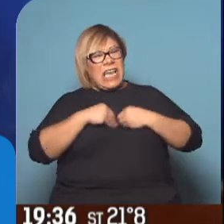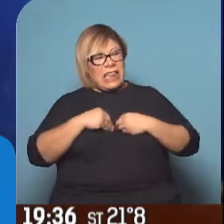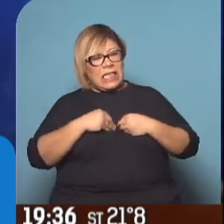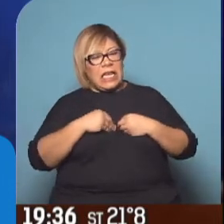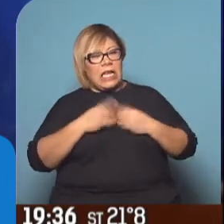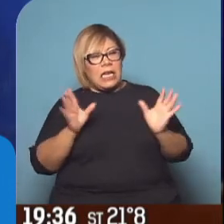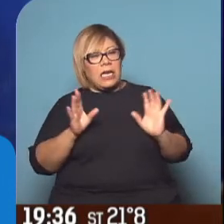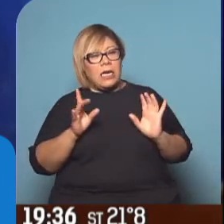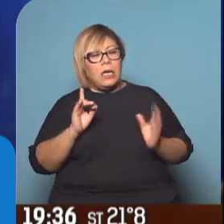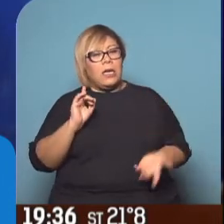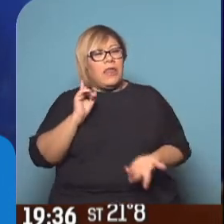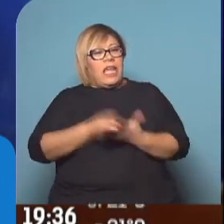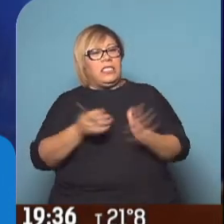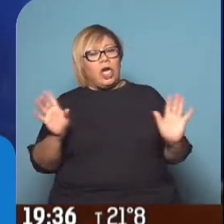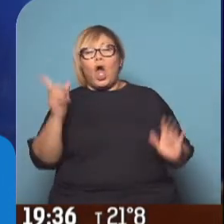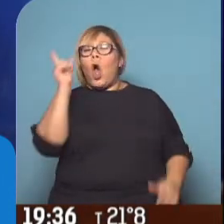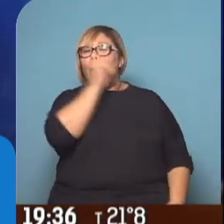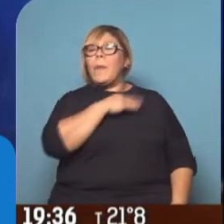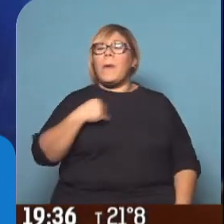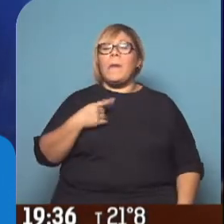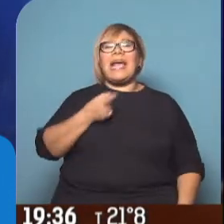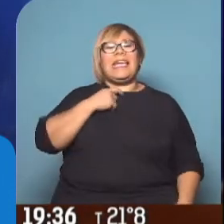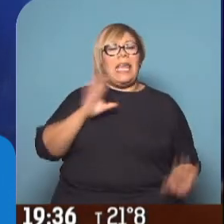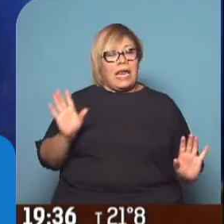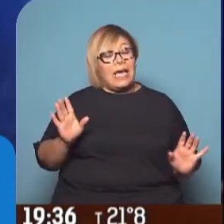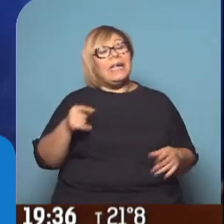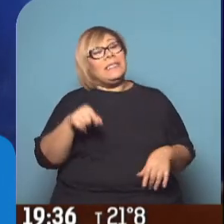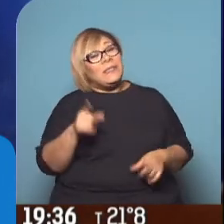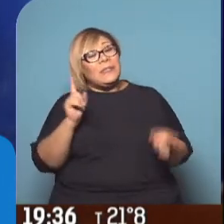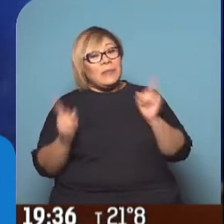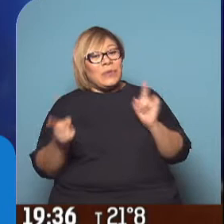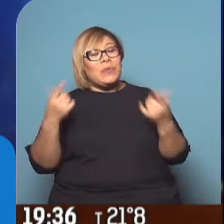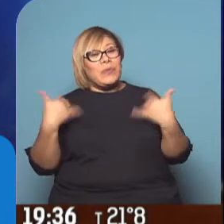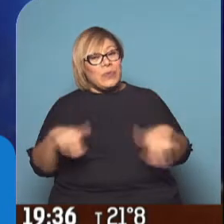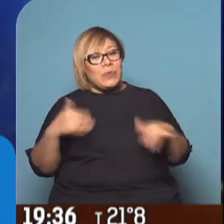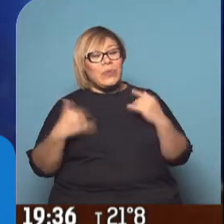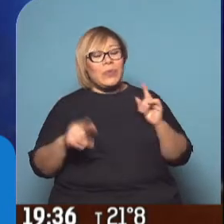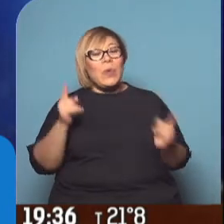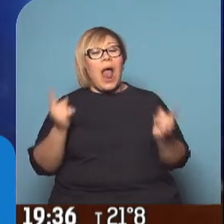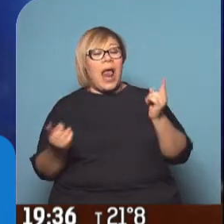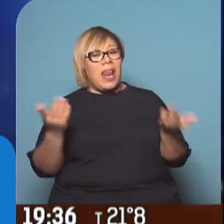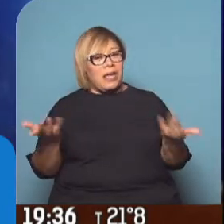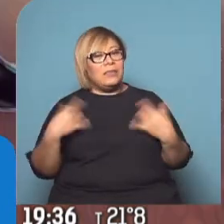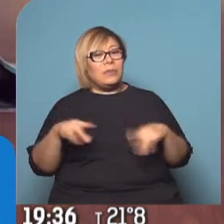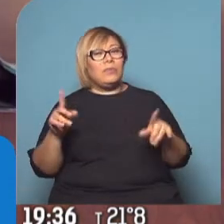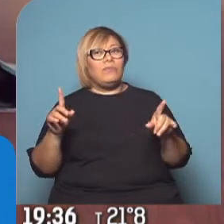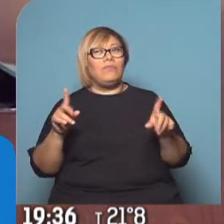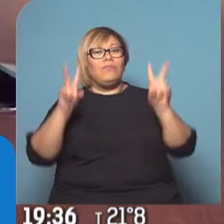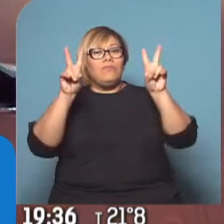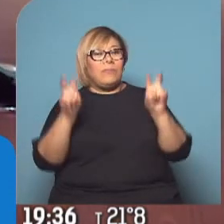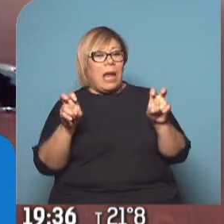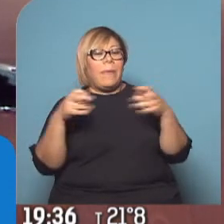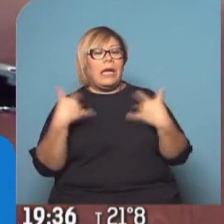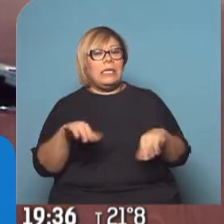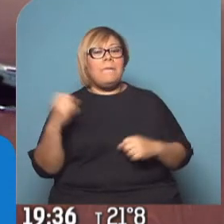una proyección de los padres. Es decir, me parece que tenemos una discusión ahí muy importante porque, y no solamente en la Argentina, el otro